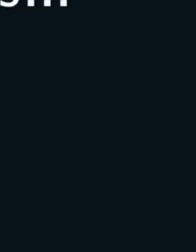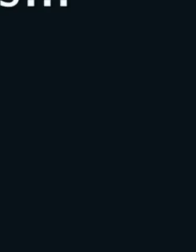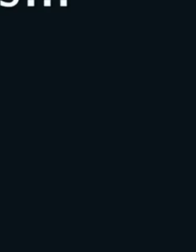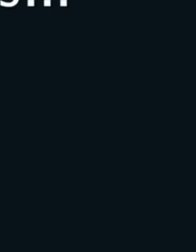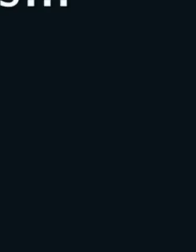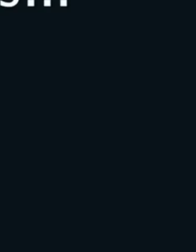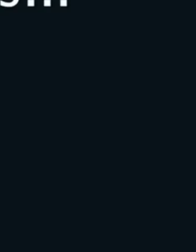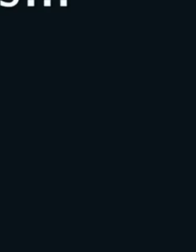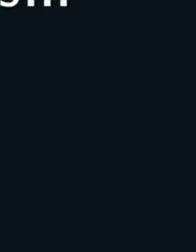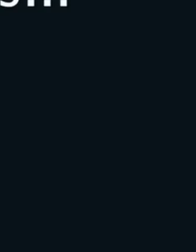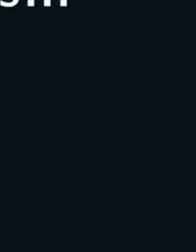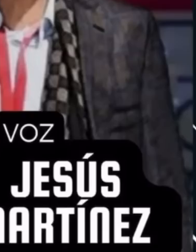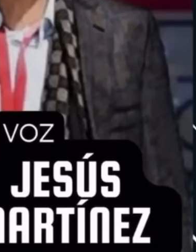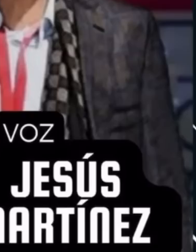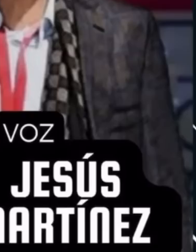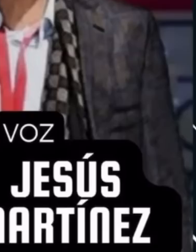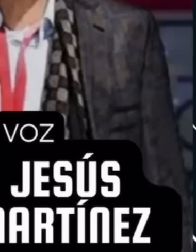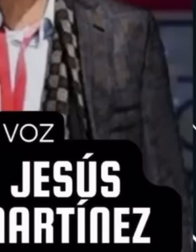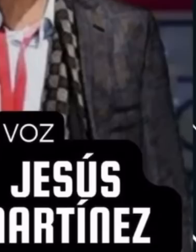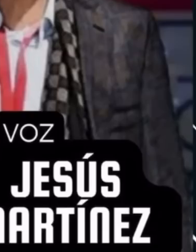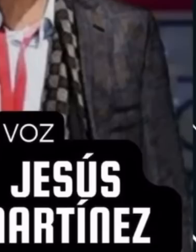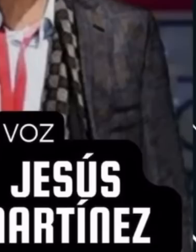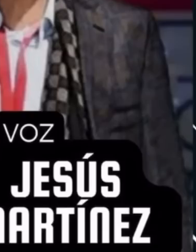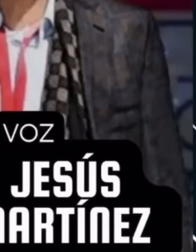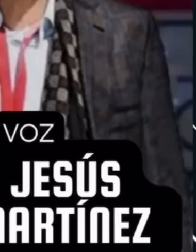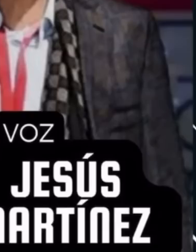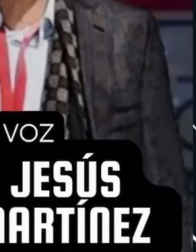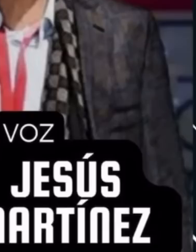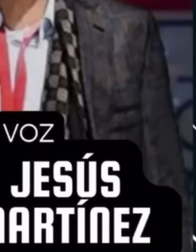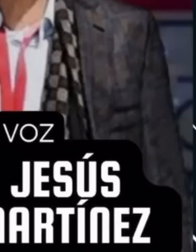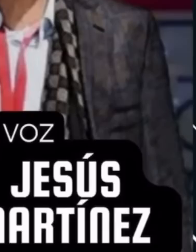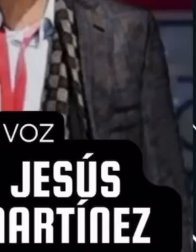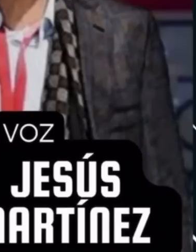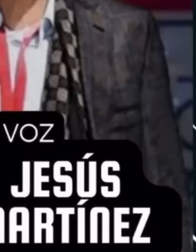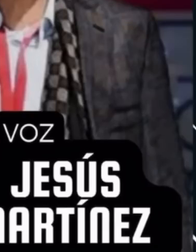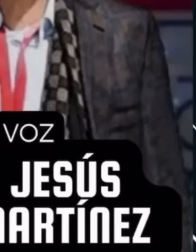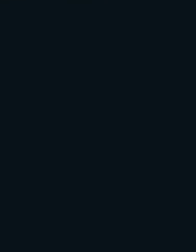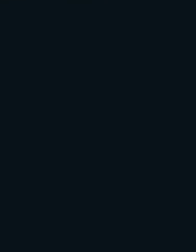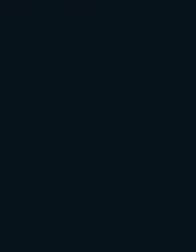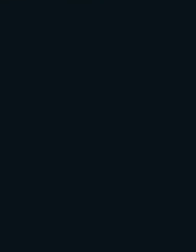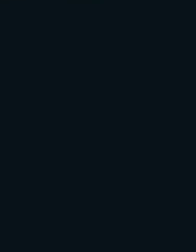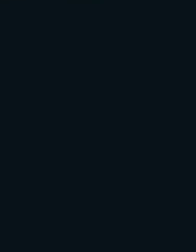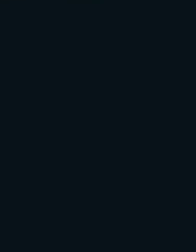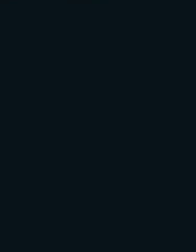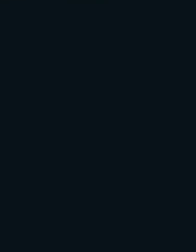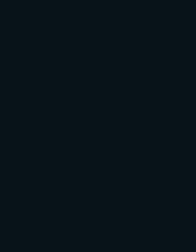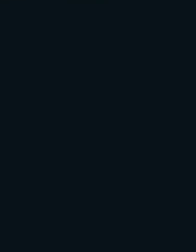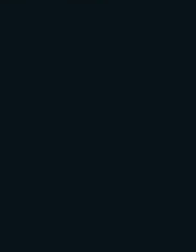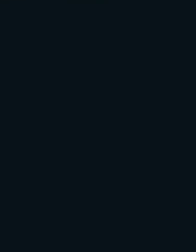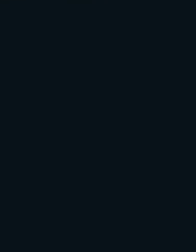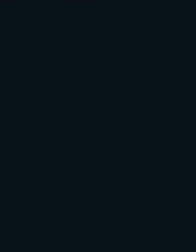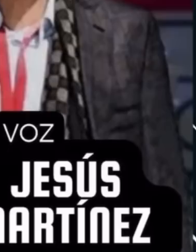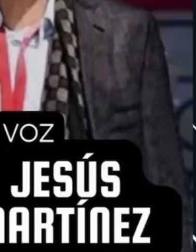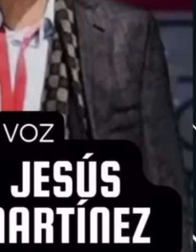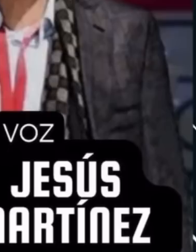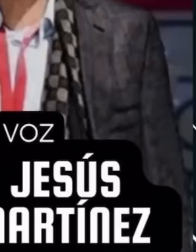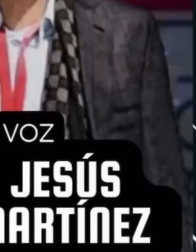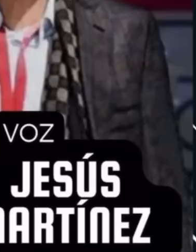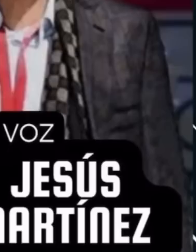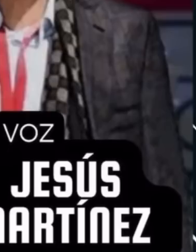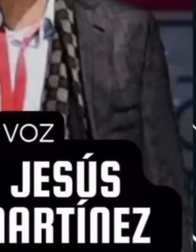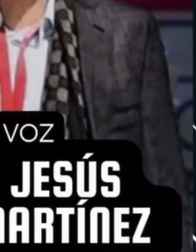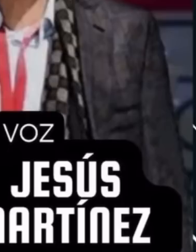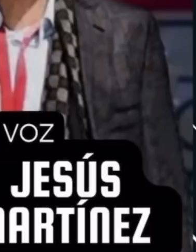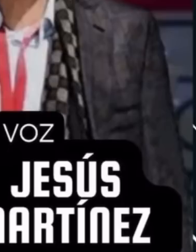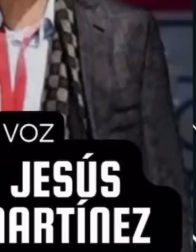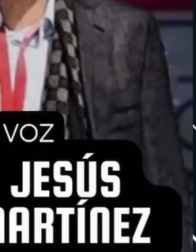así. Pero volvamos a toda la verga. No, yo nunca le fallo a nadie. Nunca le fallo a nadie. están por afuera, está, cabrón. Pero ya